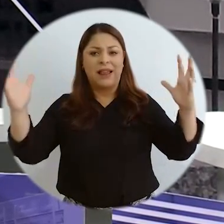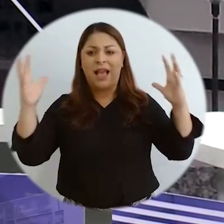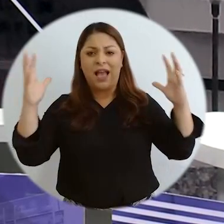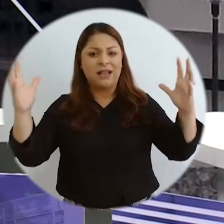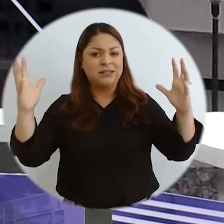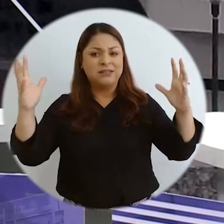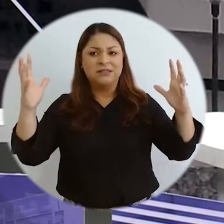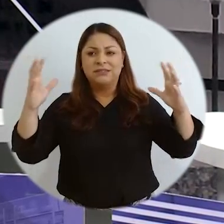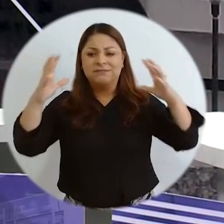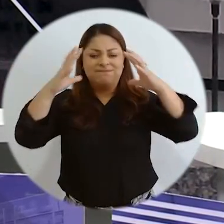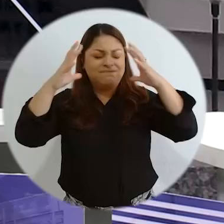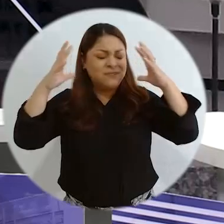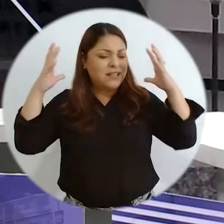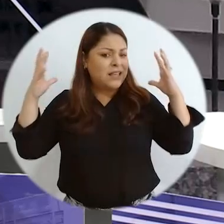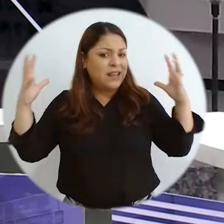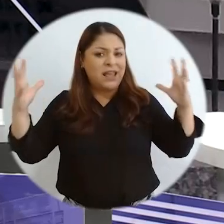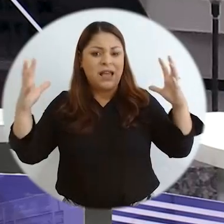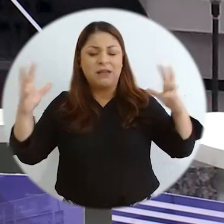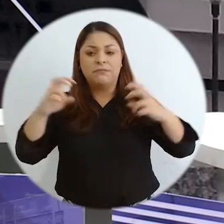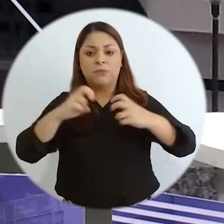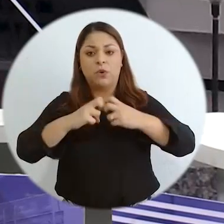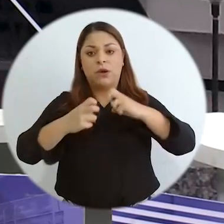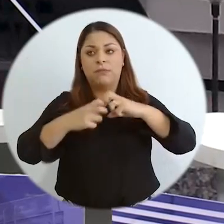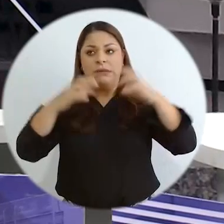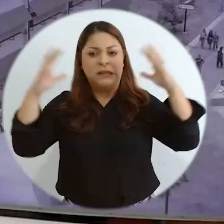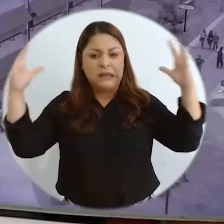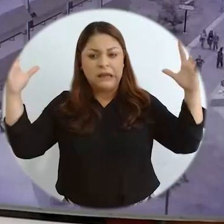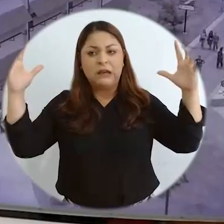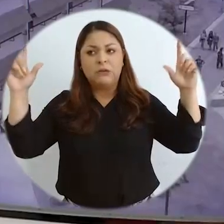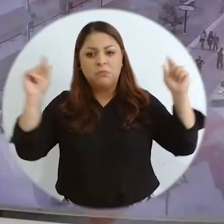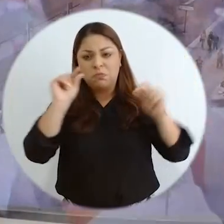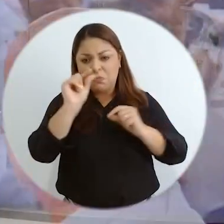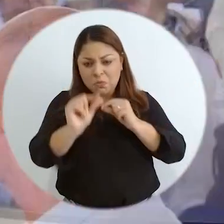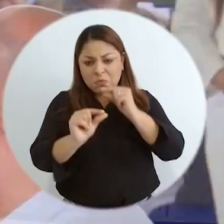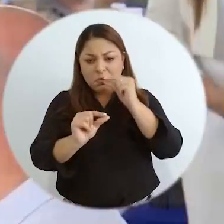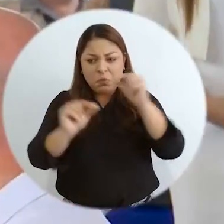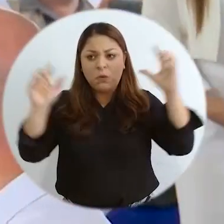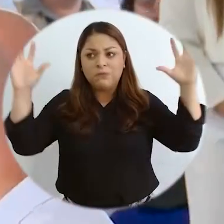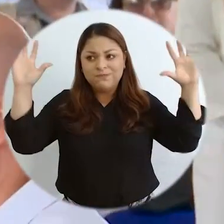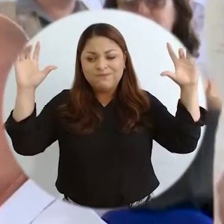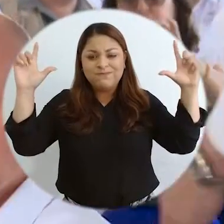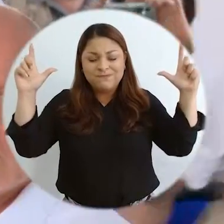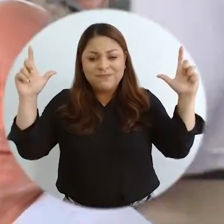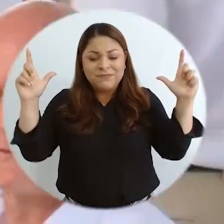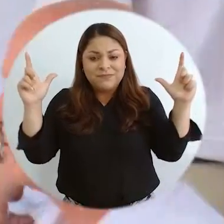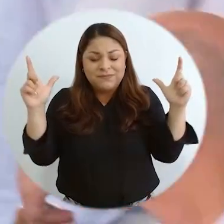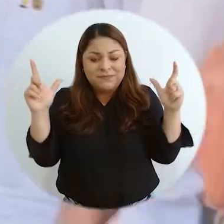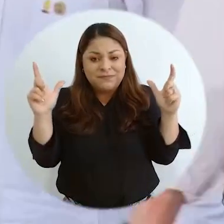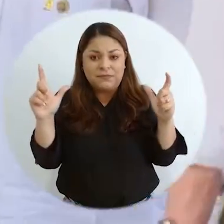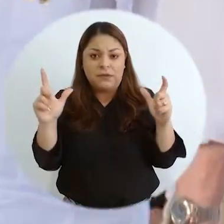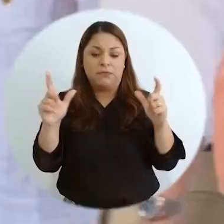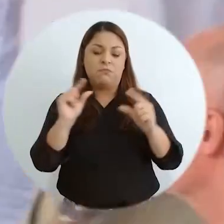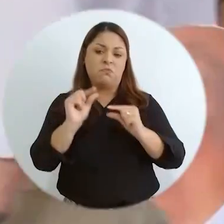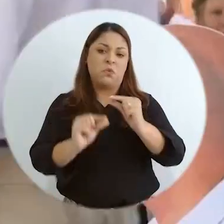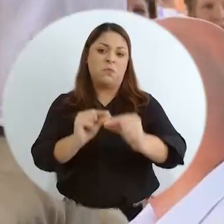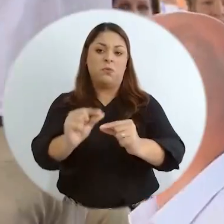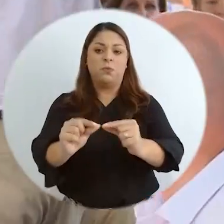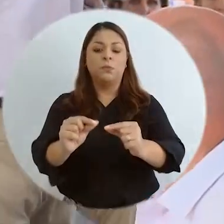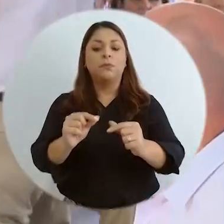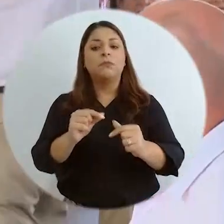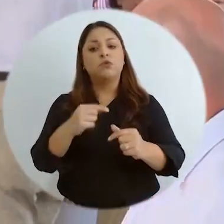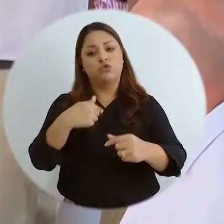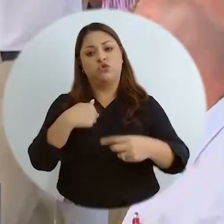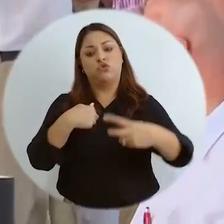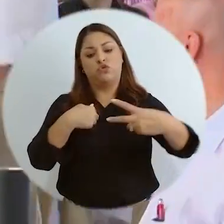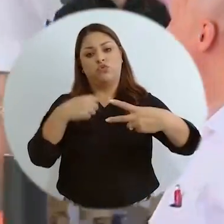yo apunto a dos elementos. Uno es el estilo de gobernanza y otro es esta forma